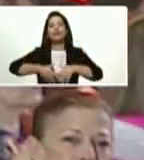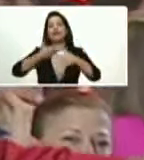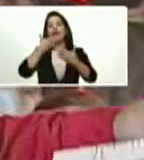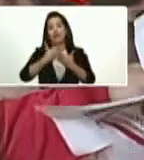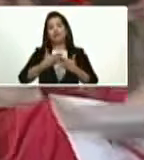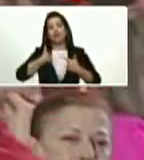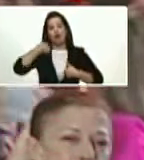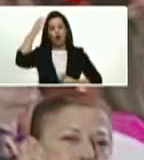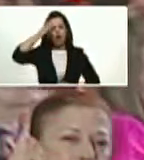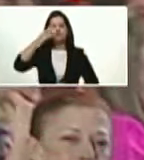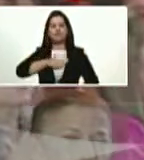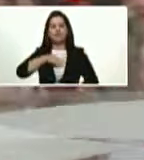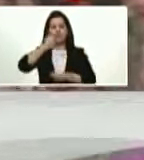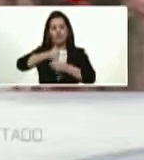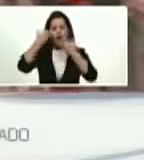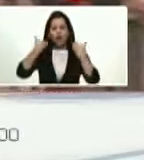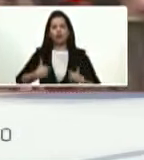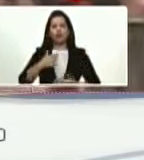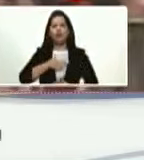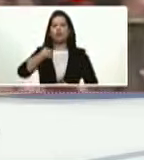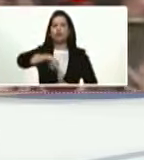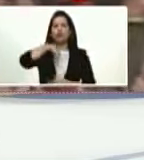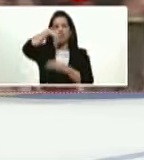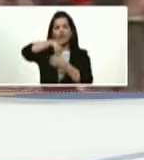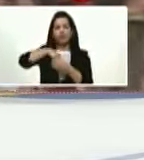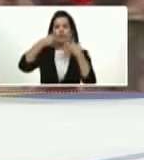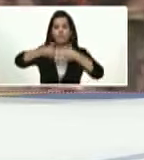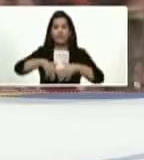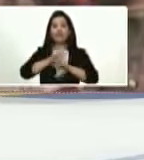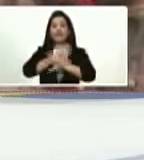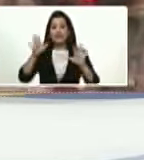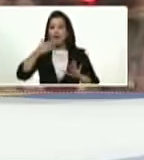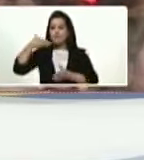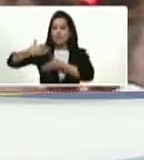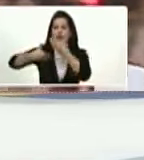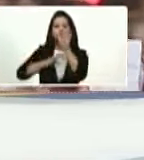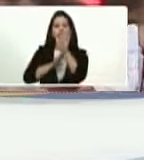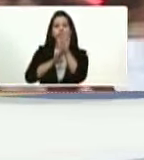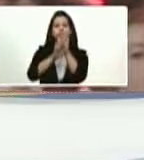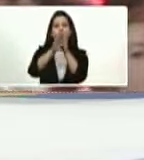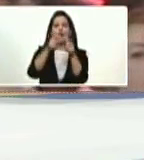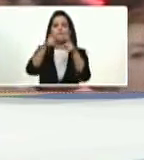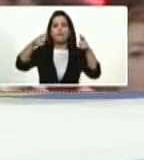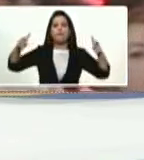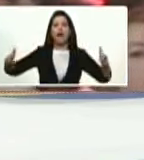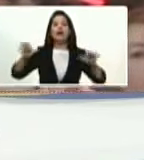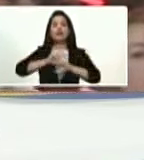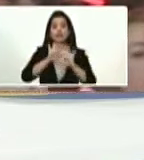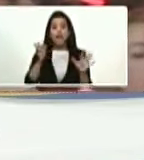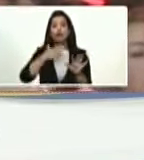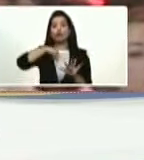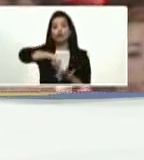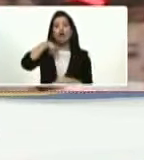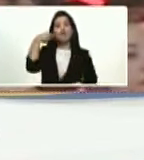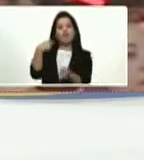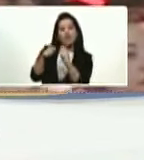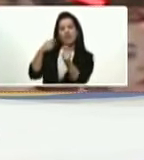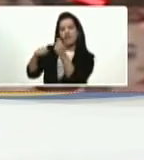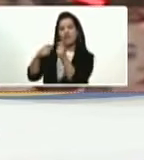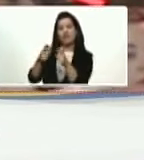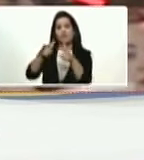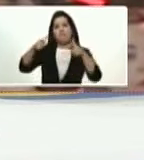en día hace vida en esa empresa, y hemos aumentado nuestra producción, hemos aumentado nuestras ventas. Estamos